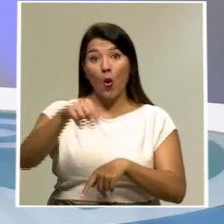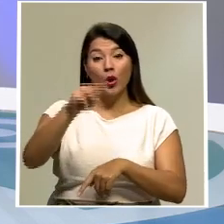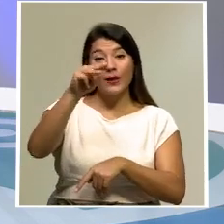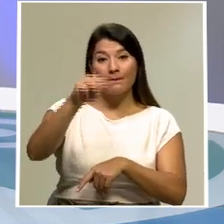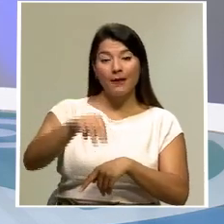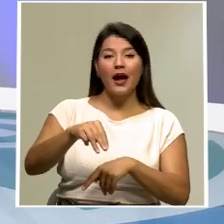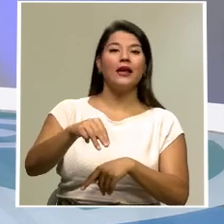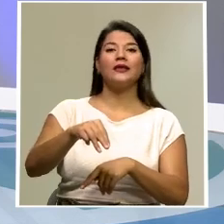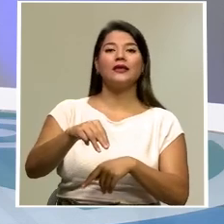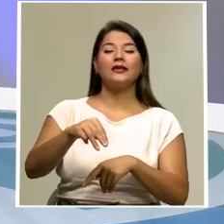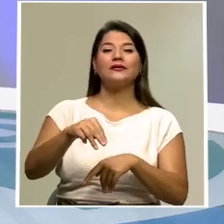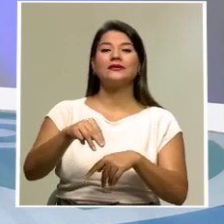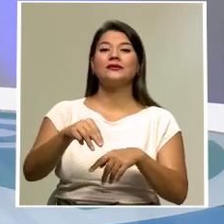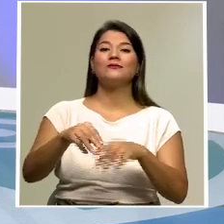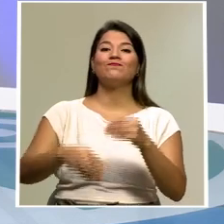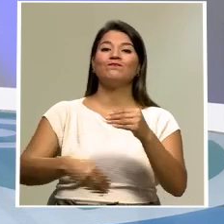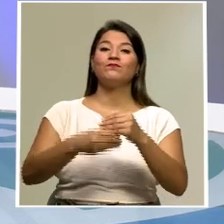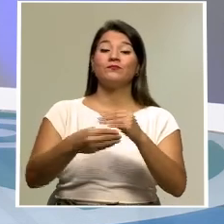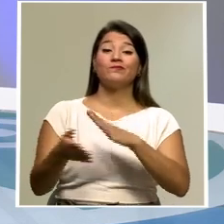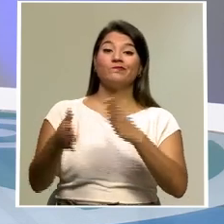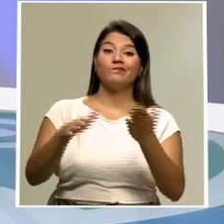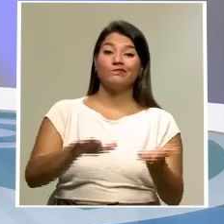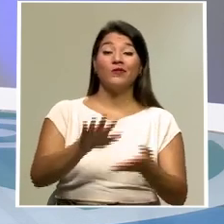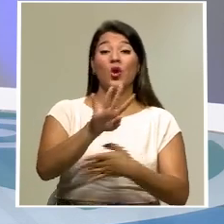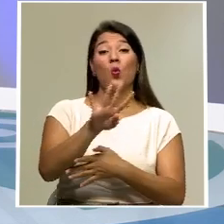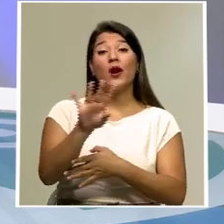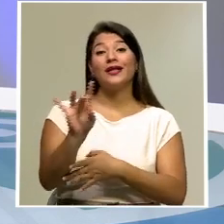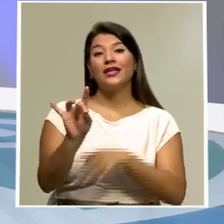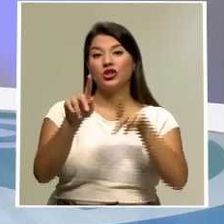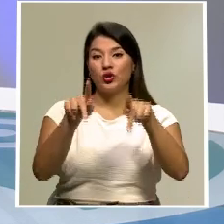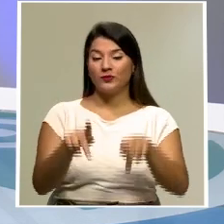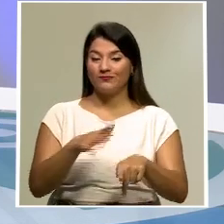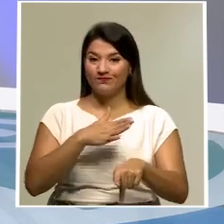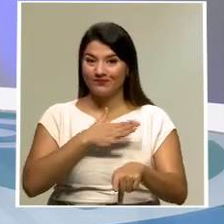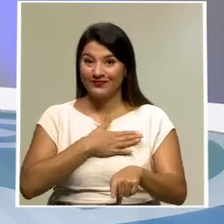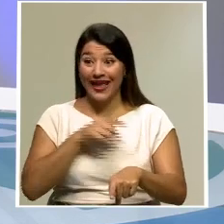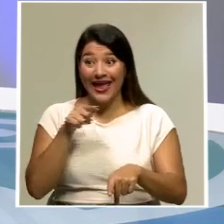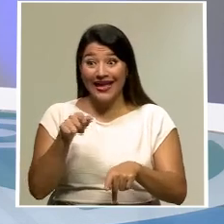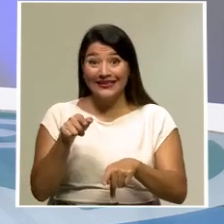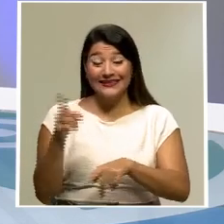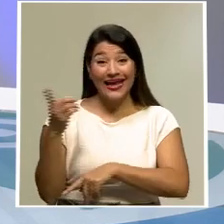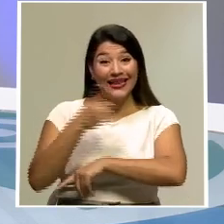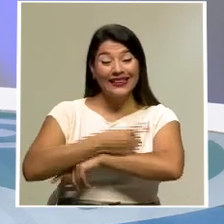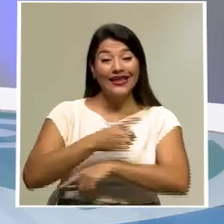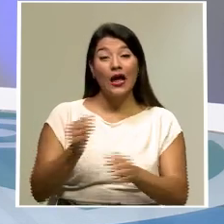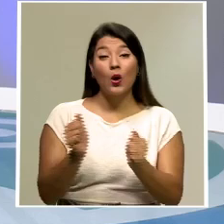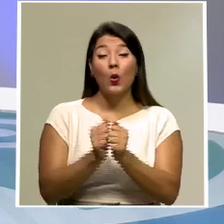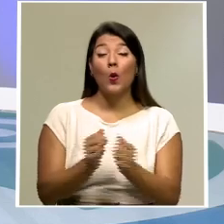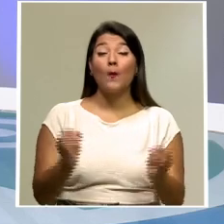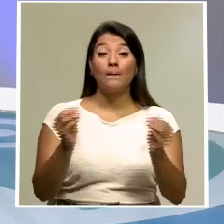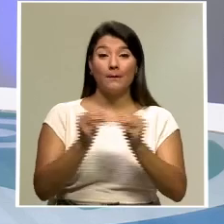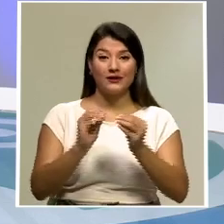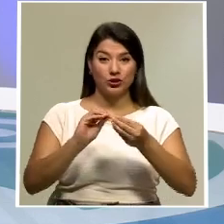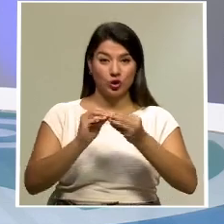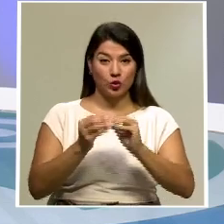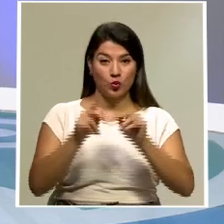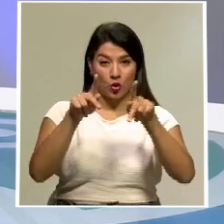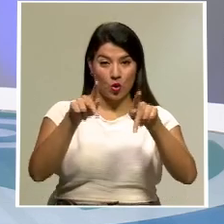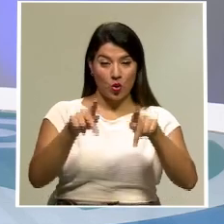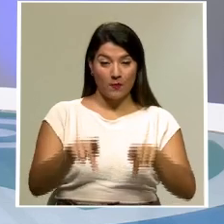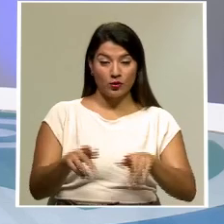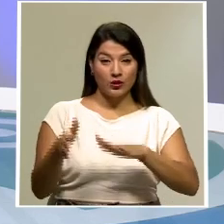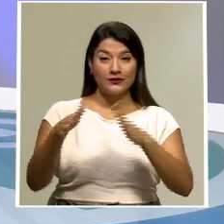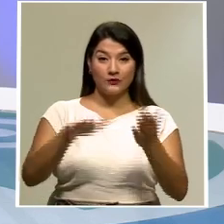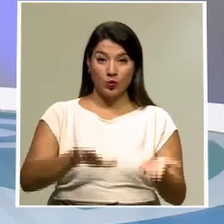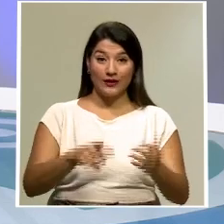reportaron 48 fallecimientos, el número más alto de muertes en un solo día desde que inició